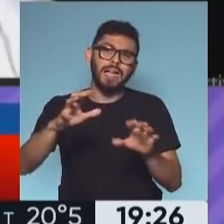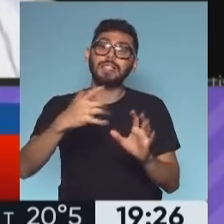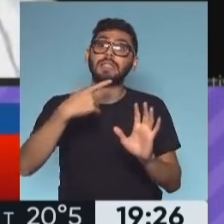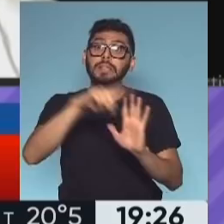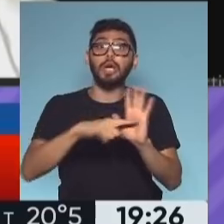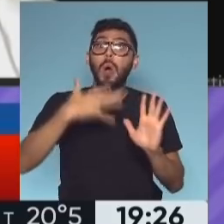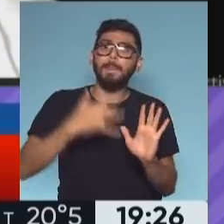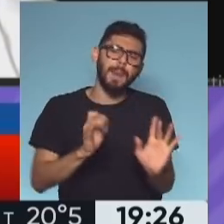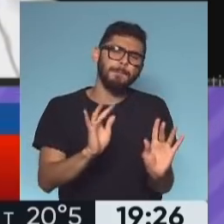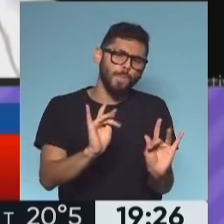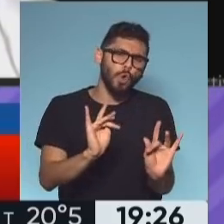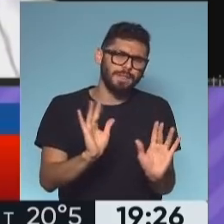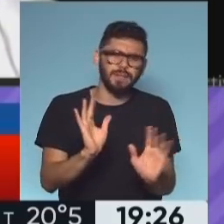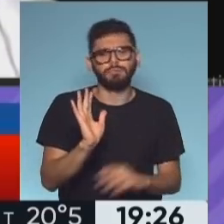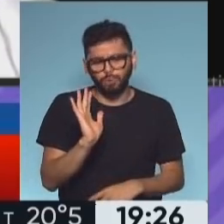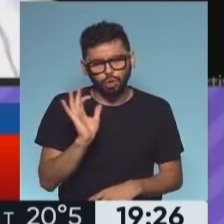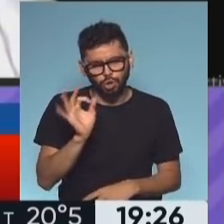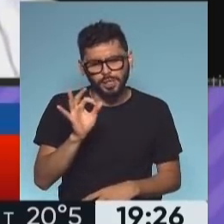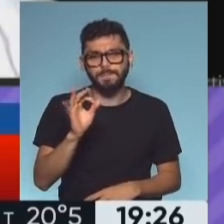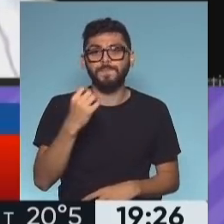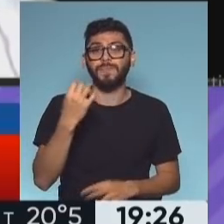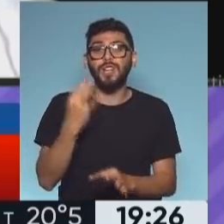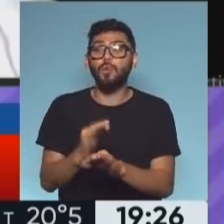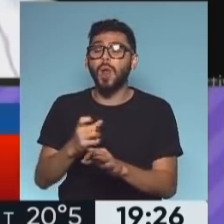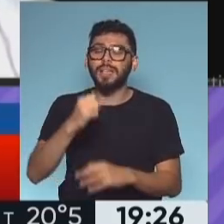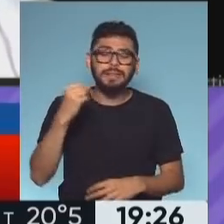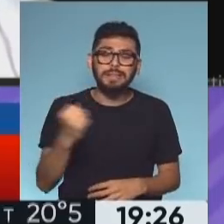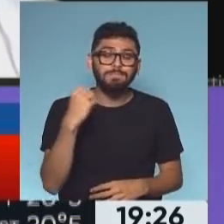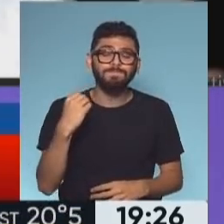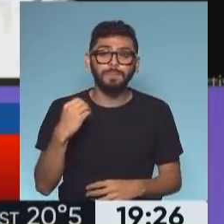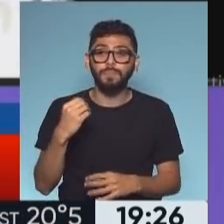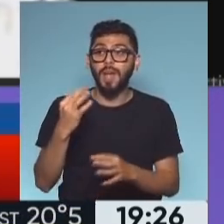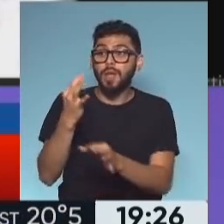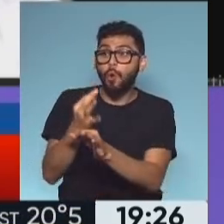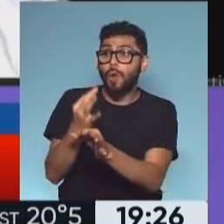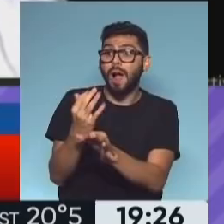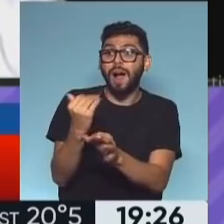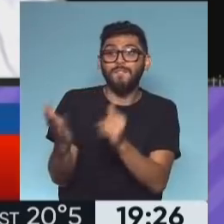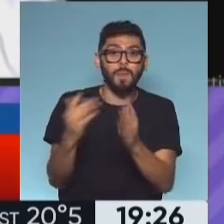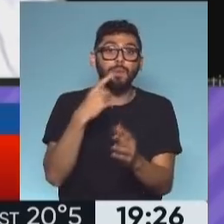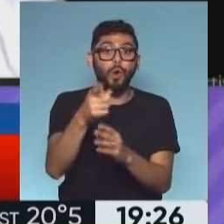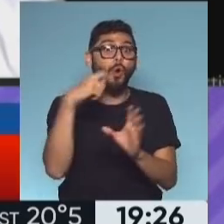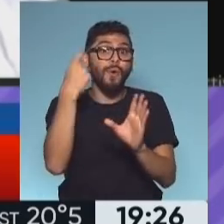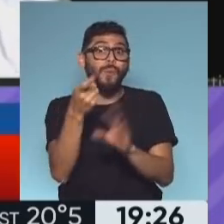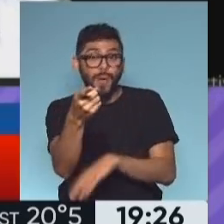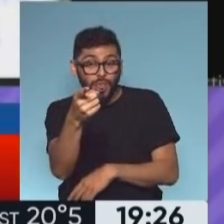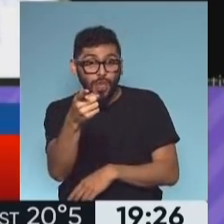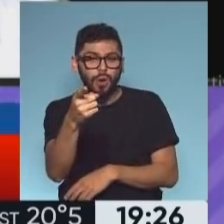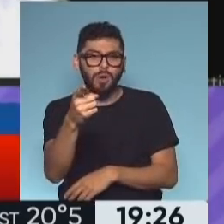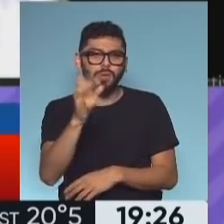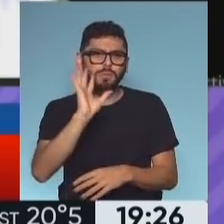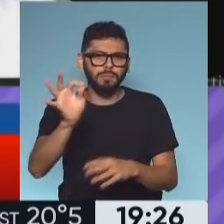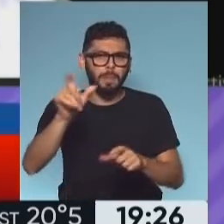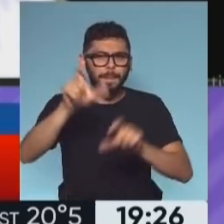hacer. La cuestión fundamental con las escuelas es lo que está alrededor. Ustedes, por ejemplo, en ese video que están mostrando, se ve